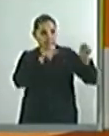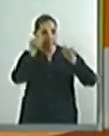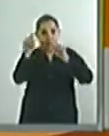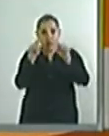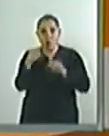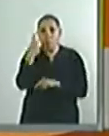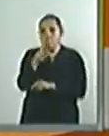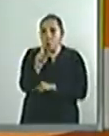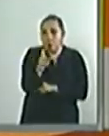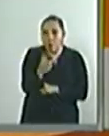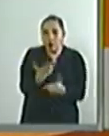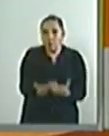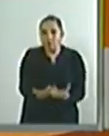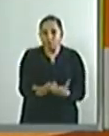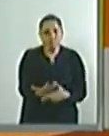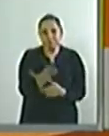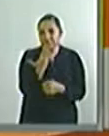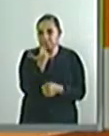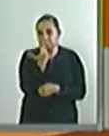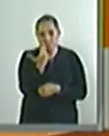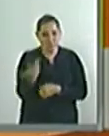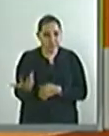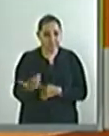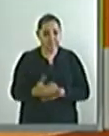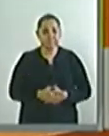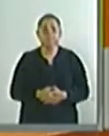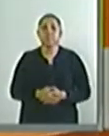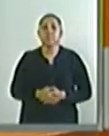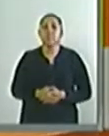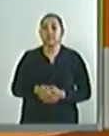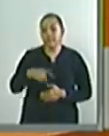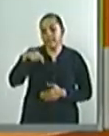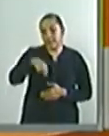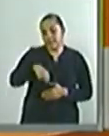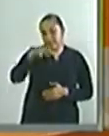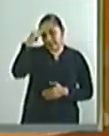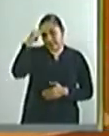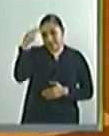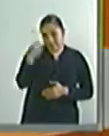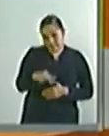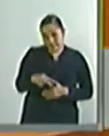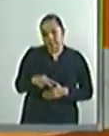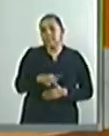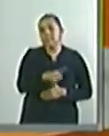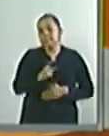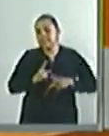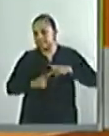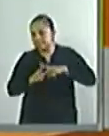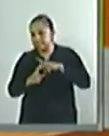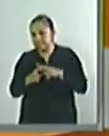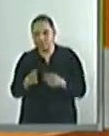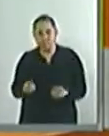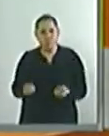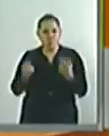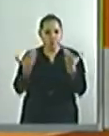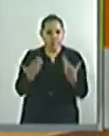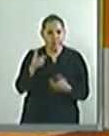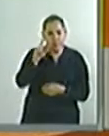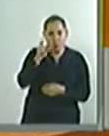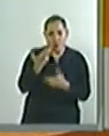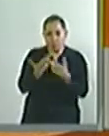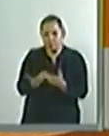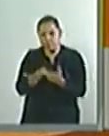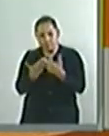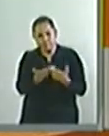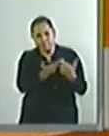este vital recurso en méjico la disponibilidad del agua